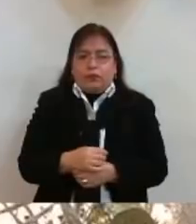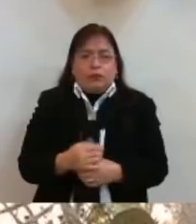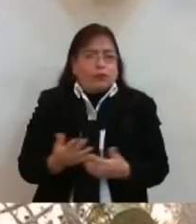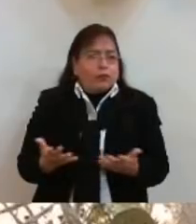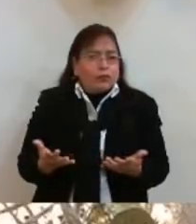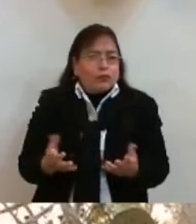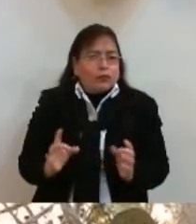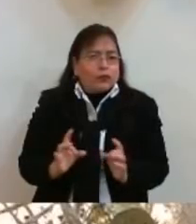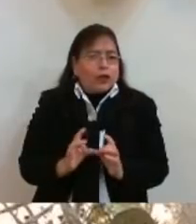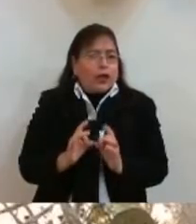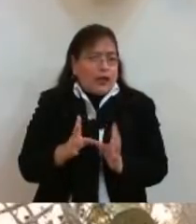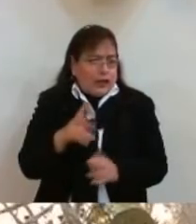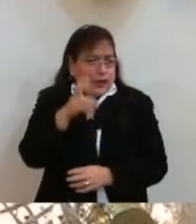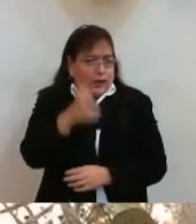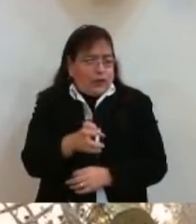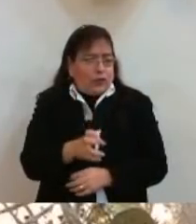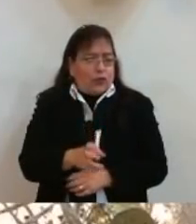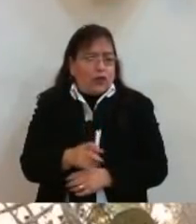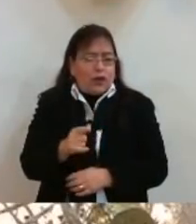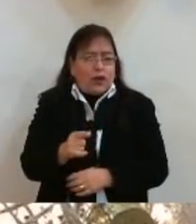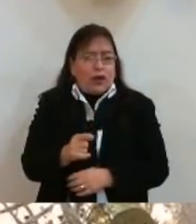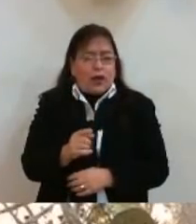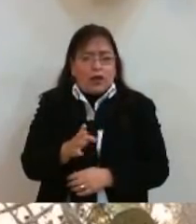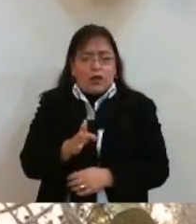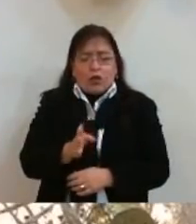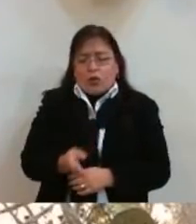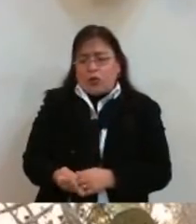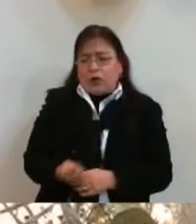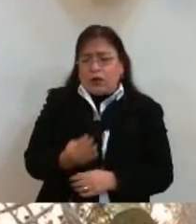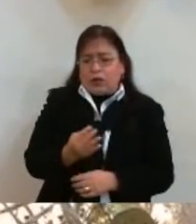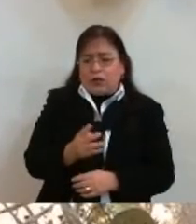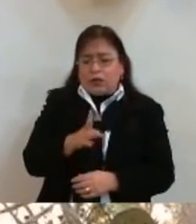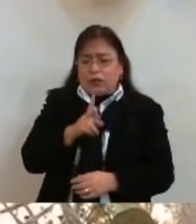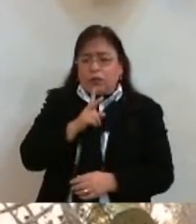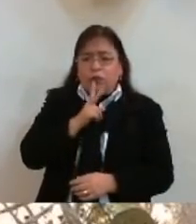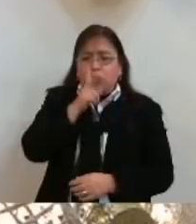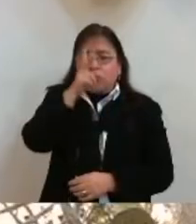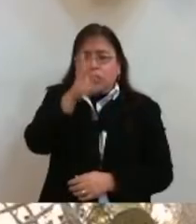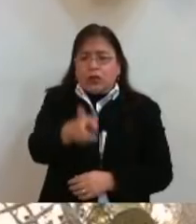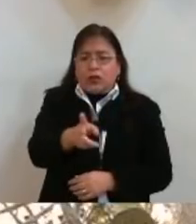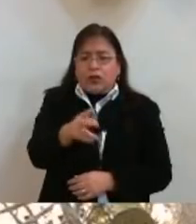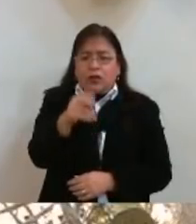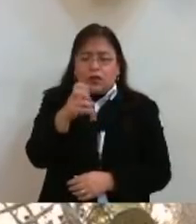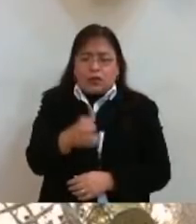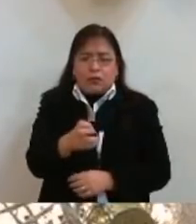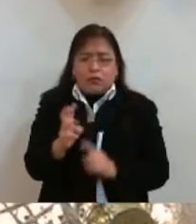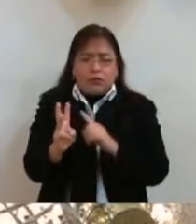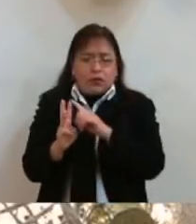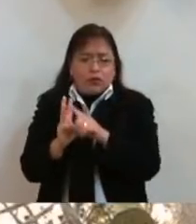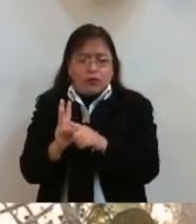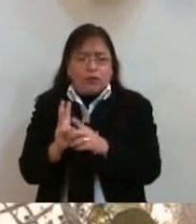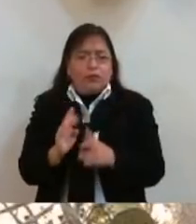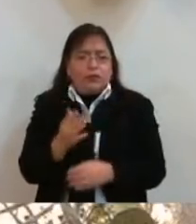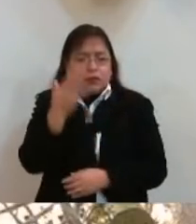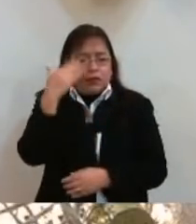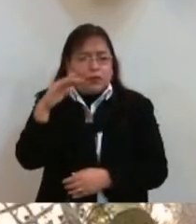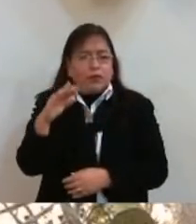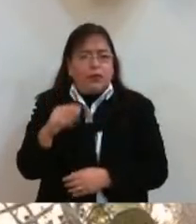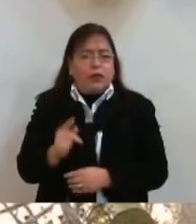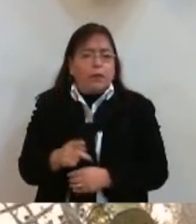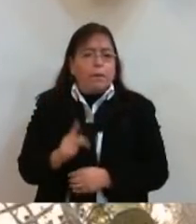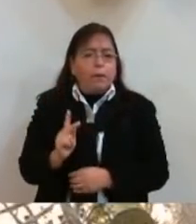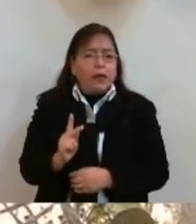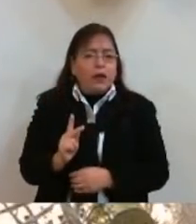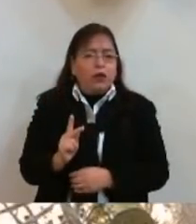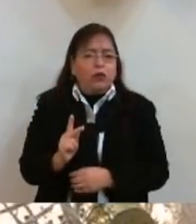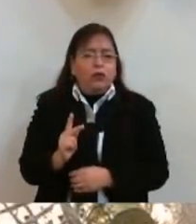¿Acaso no era una profecía de estos hombres que ni siquiera eran judíos, pero que